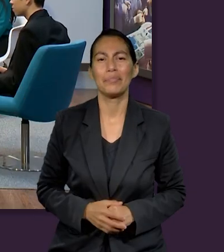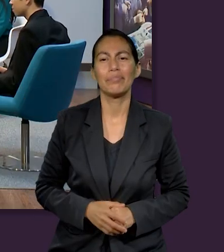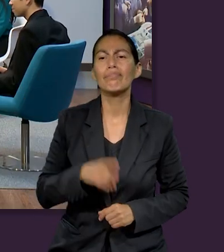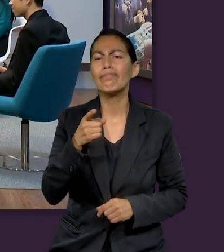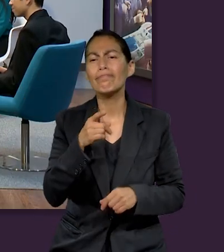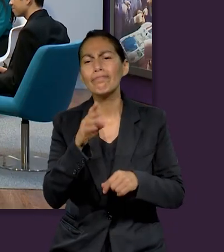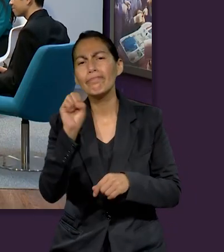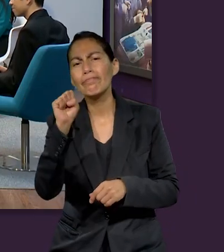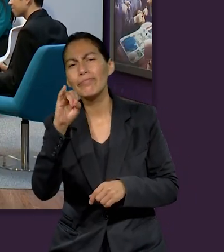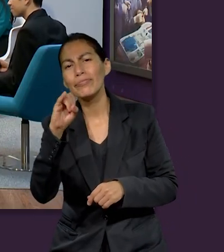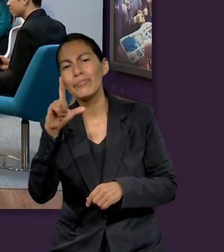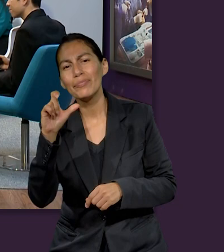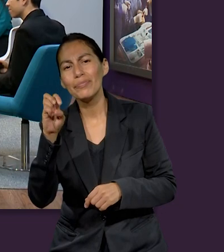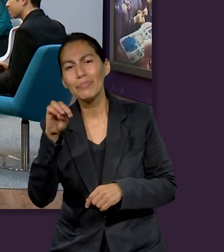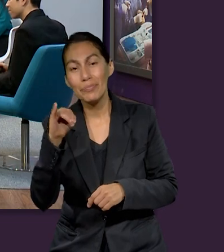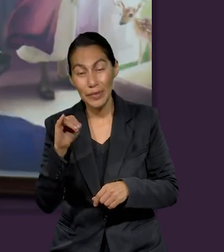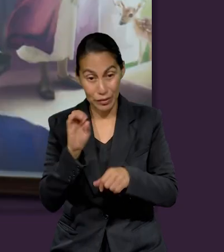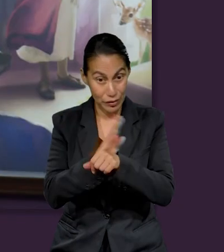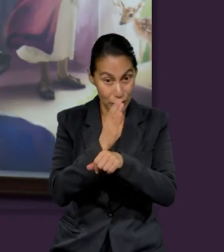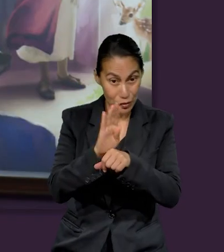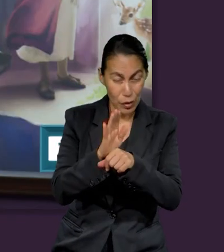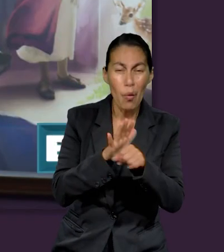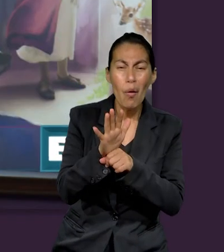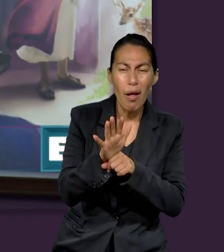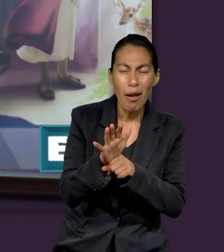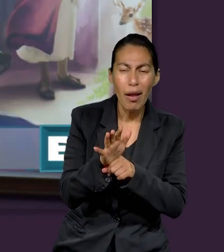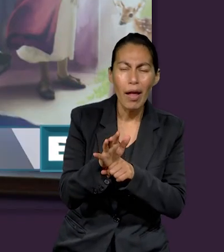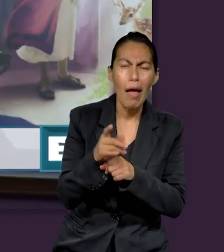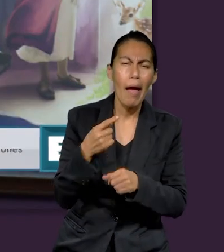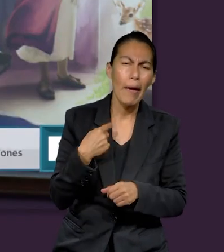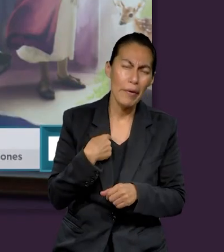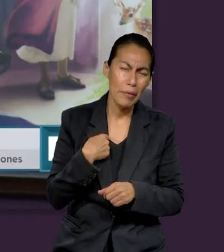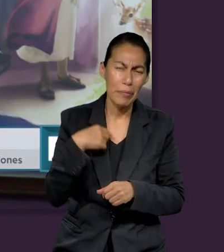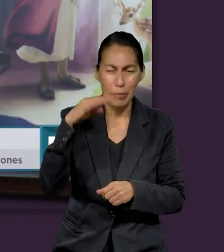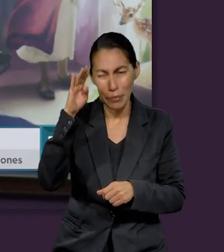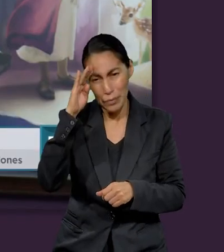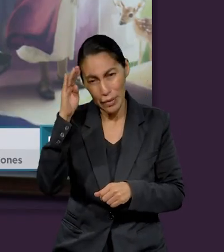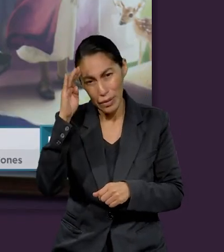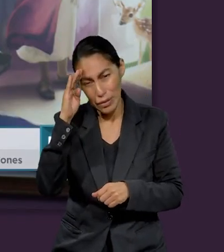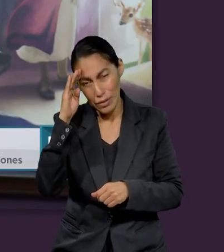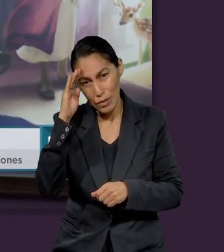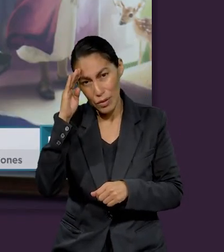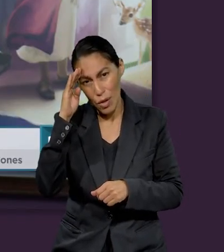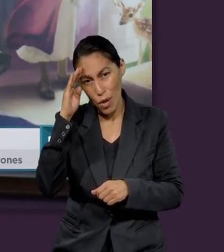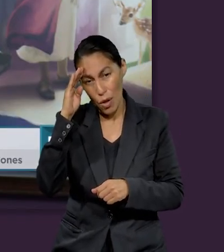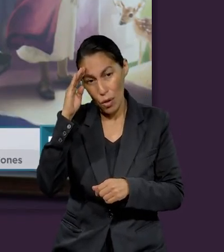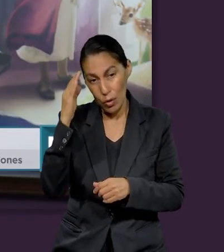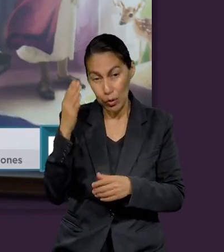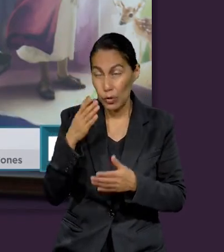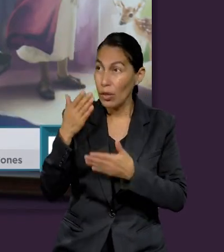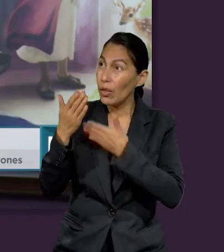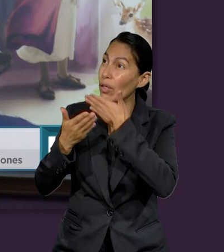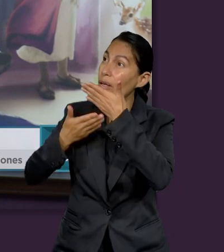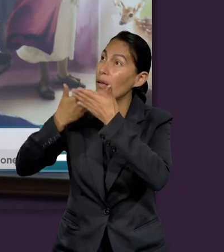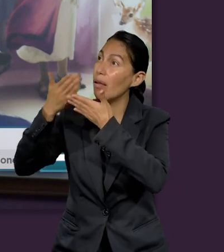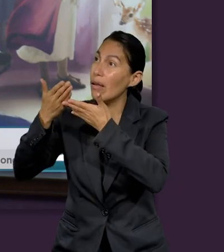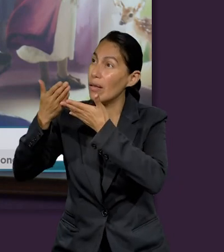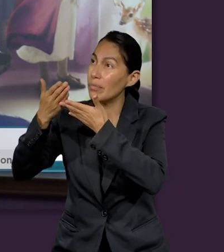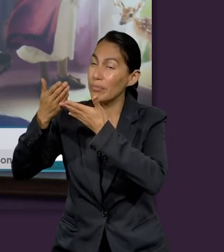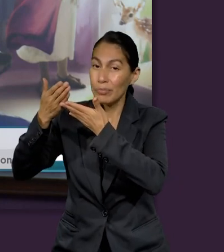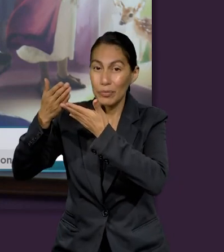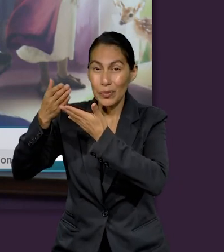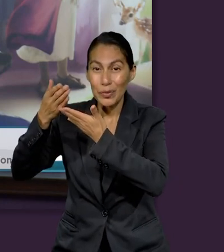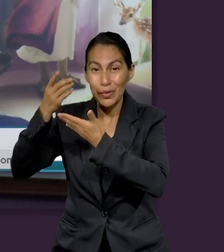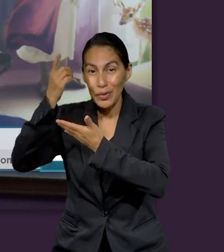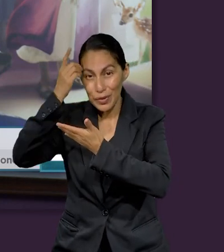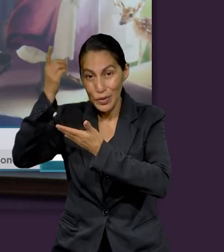beneficios para mí beneficios pues claramente cuando sigues a Dios Tú vas a estar en una vida de servicio ya que lo que